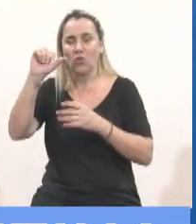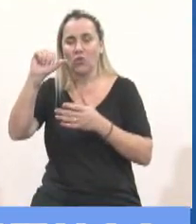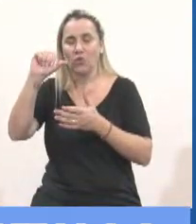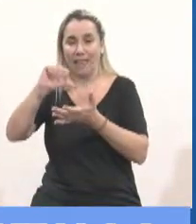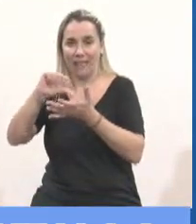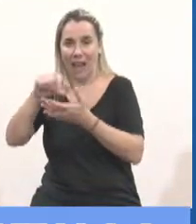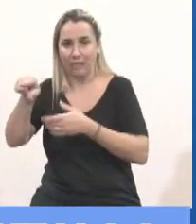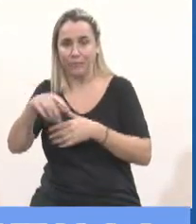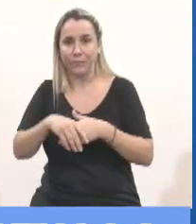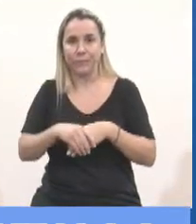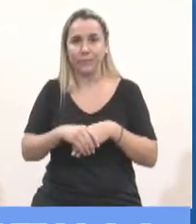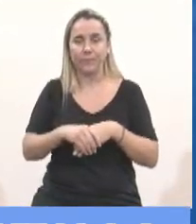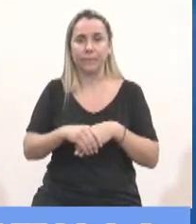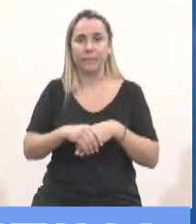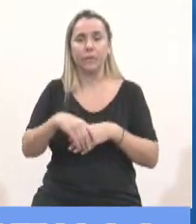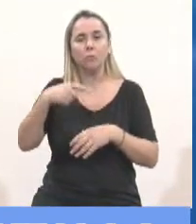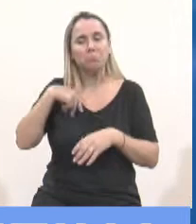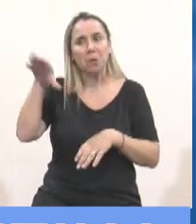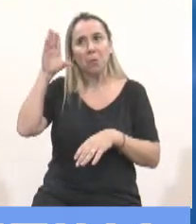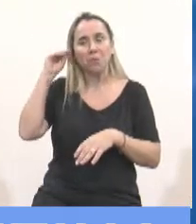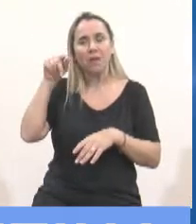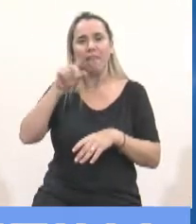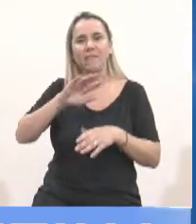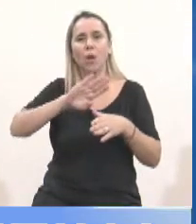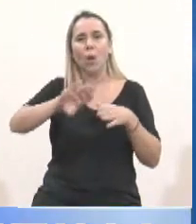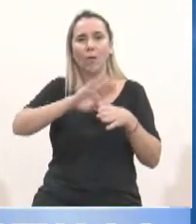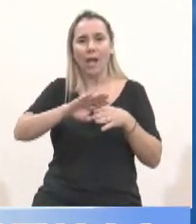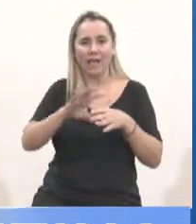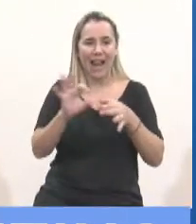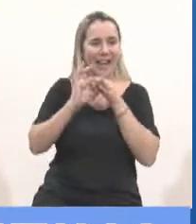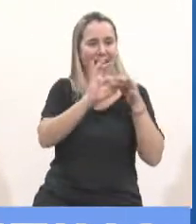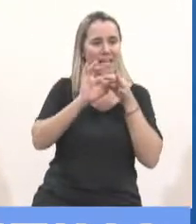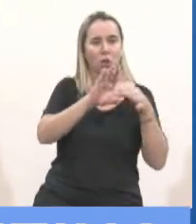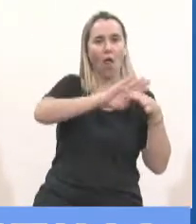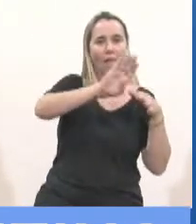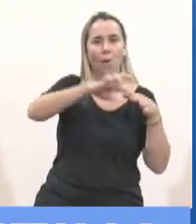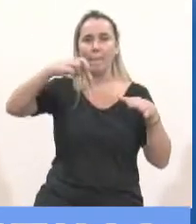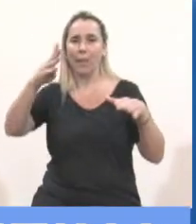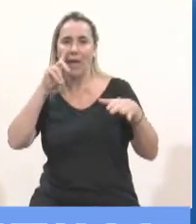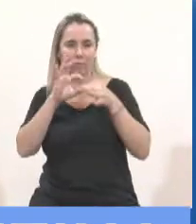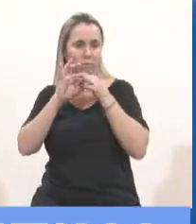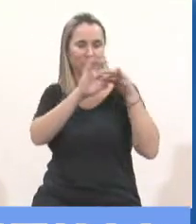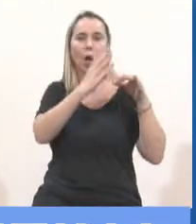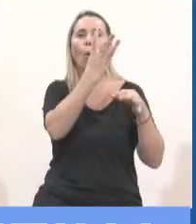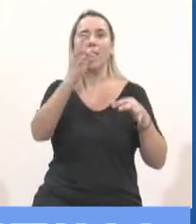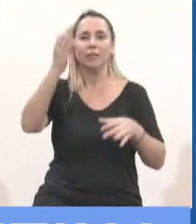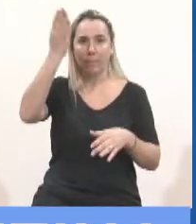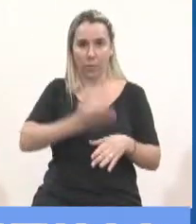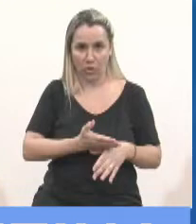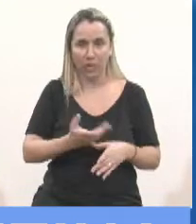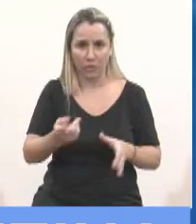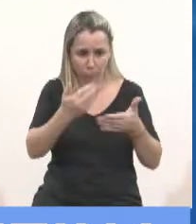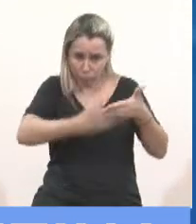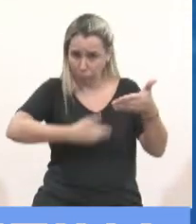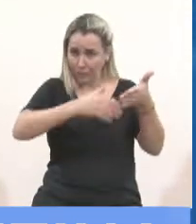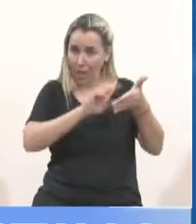Yo escuché por ahí decir, o sea, la deuda relación PBI en nuestro gobierno era del 40%, esto también está certificado.